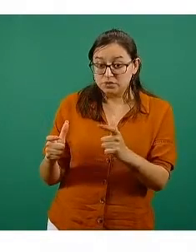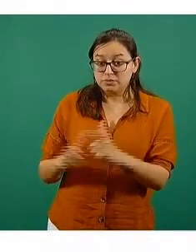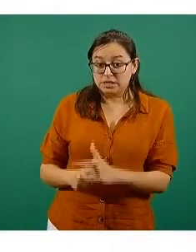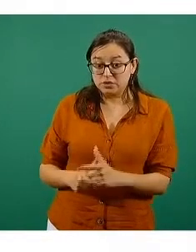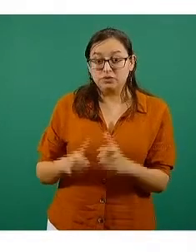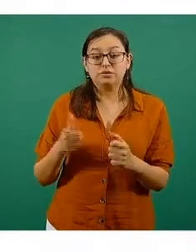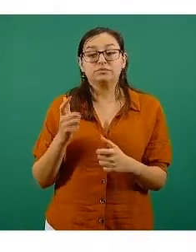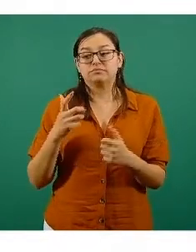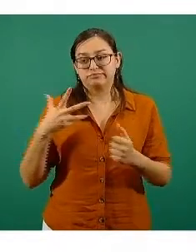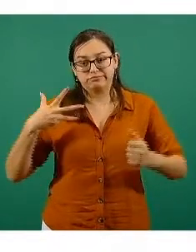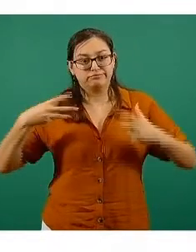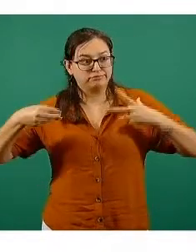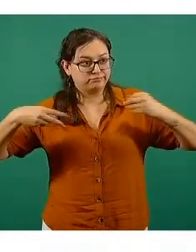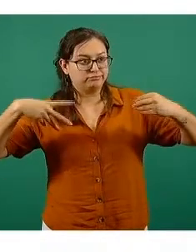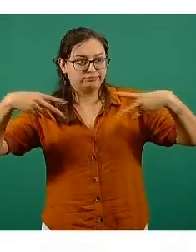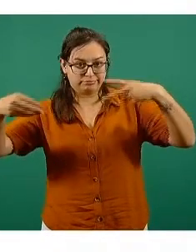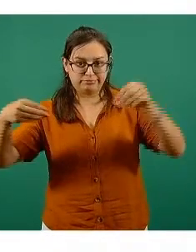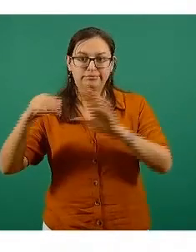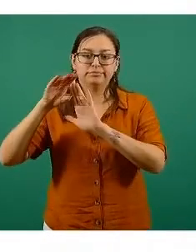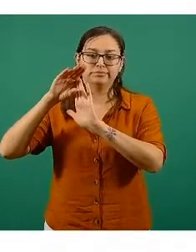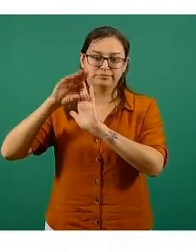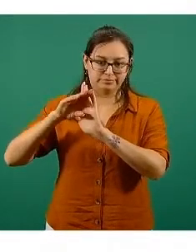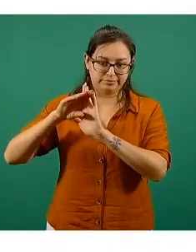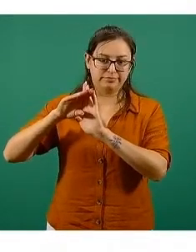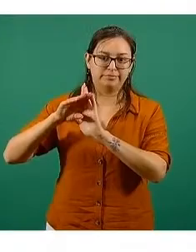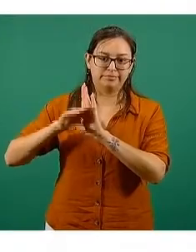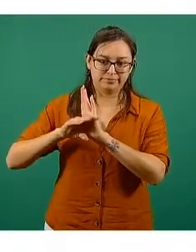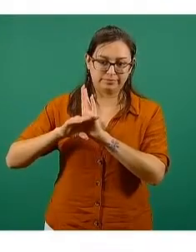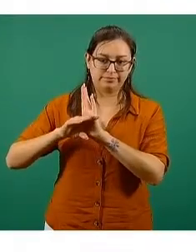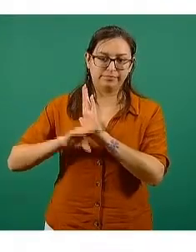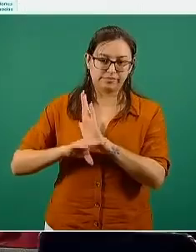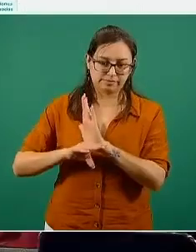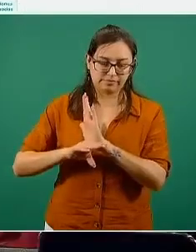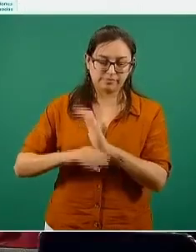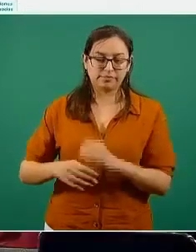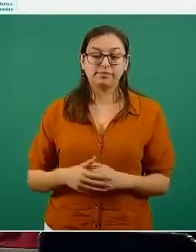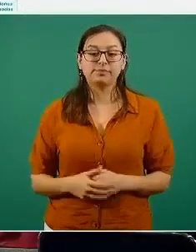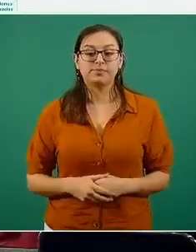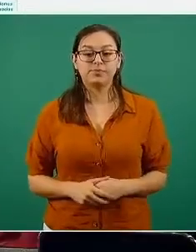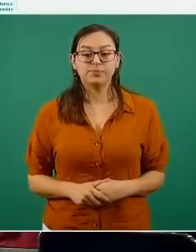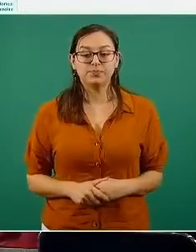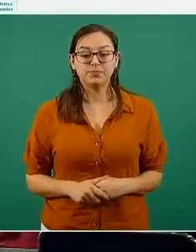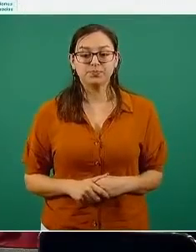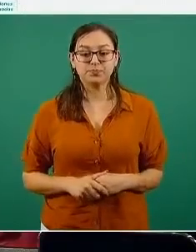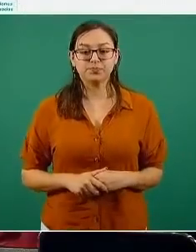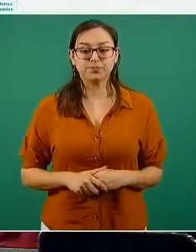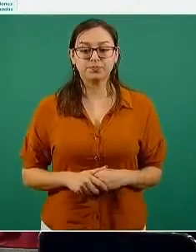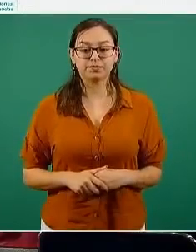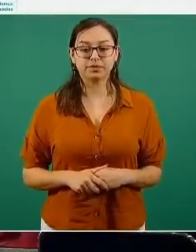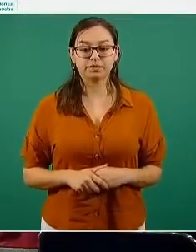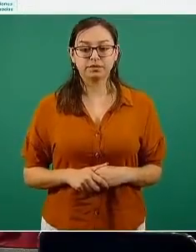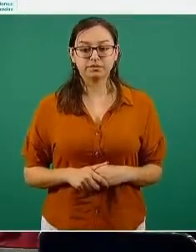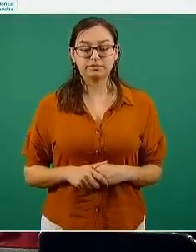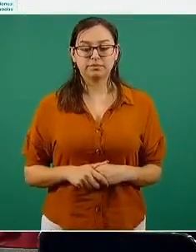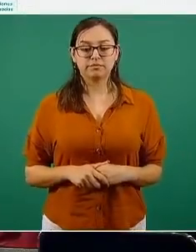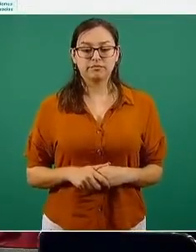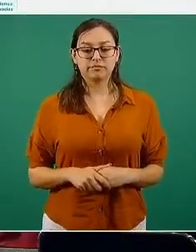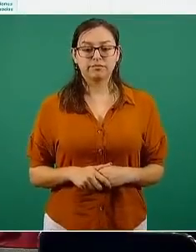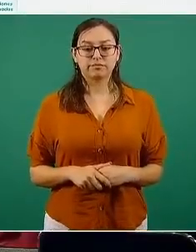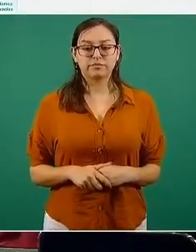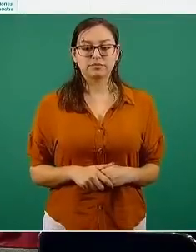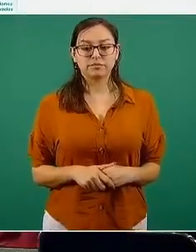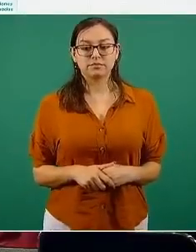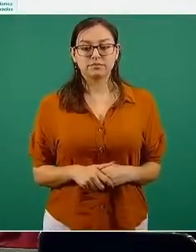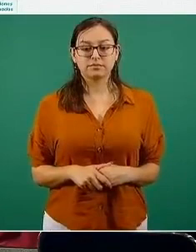dispersión comunitaria de la epidemia vaya concentrándose. Esta semana, en la semana